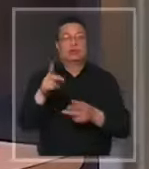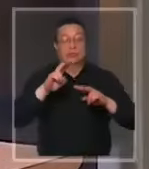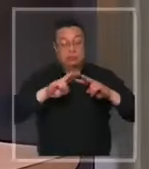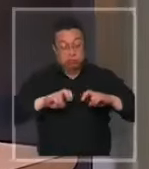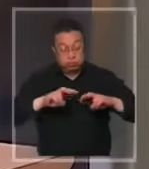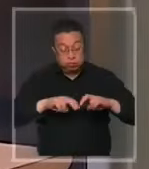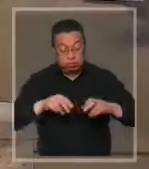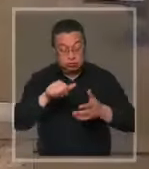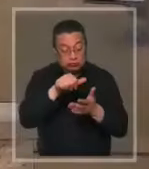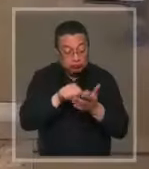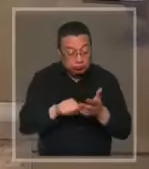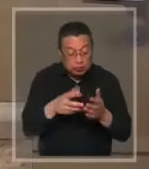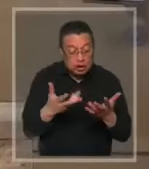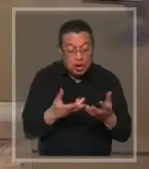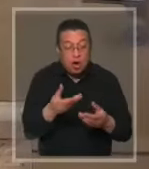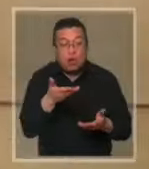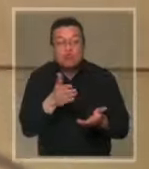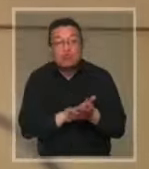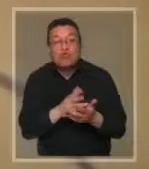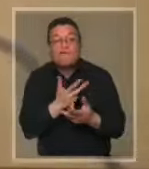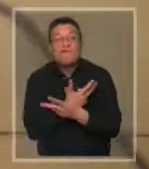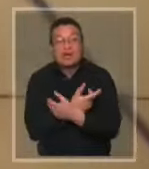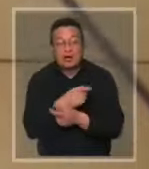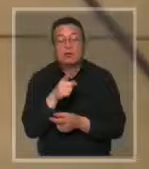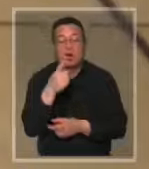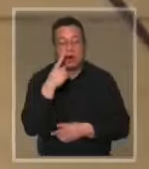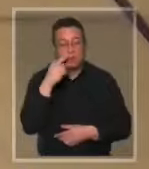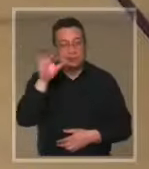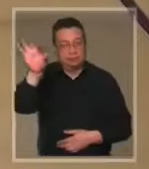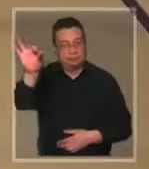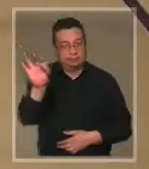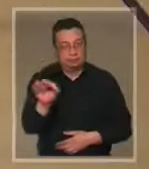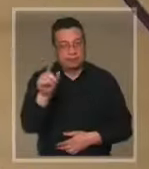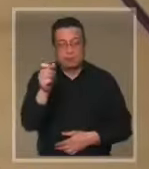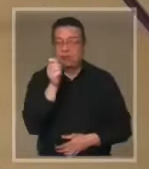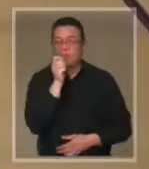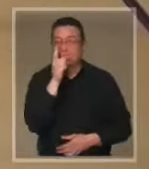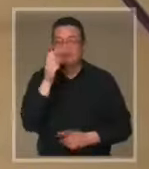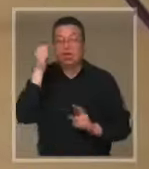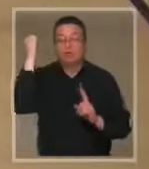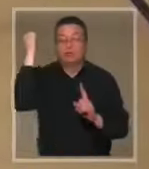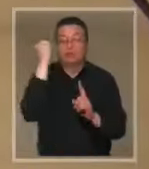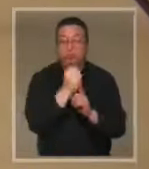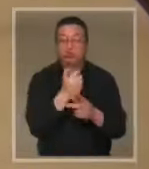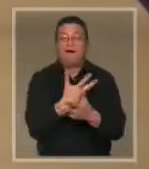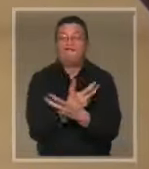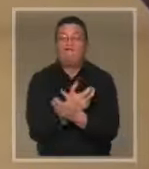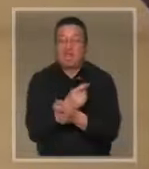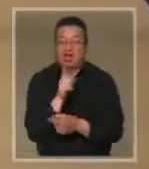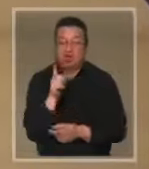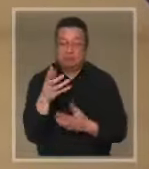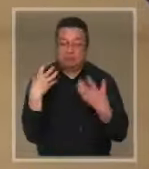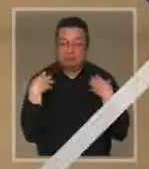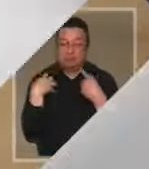para determinar las nuevas acciones de fiscalía. El hombre arriesga ser imputado por homicidio con envenenamiento.